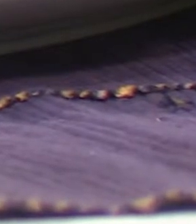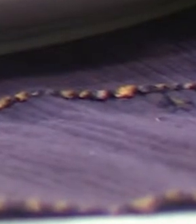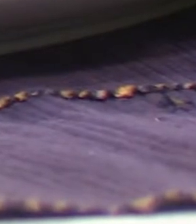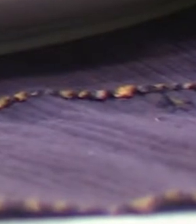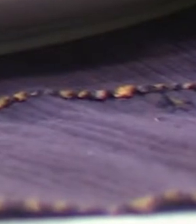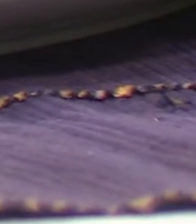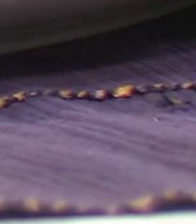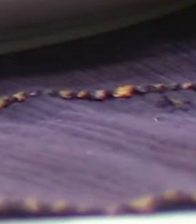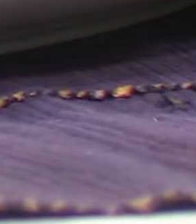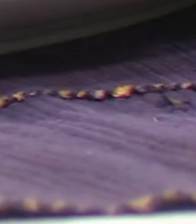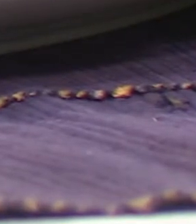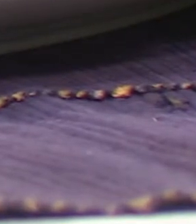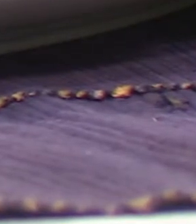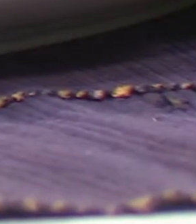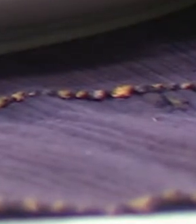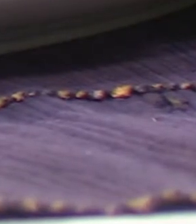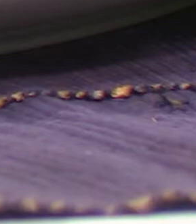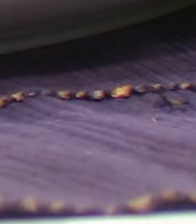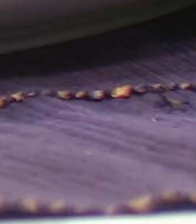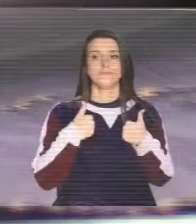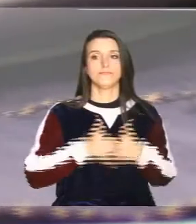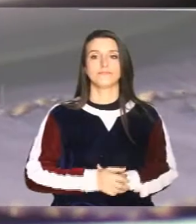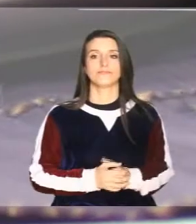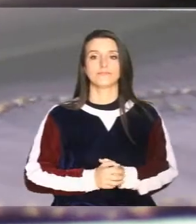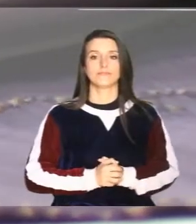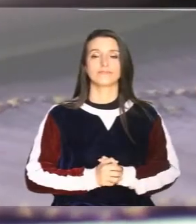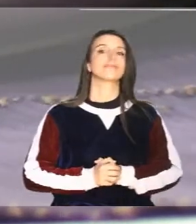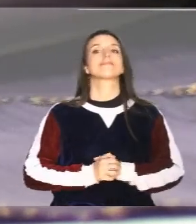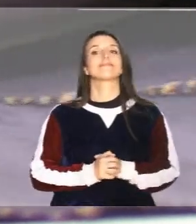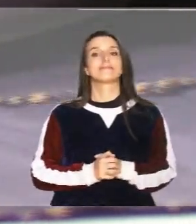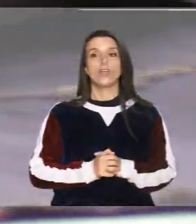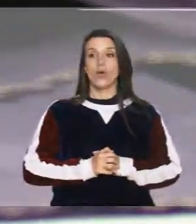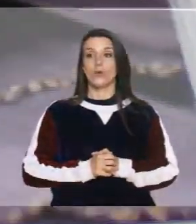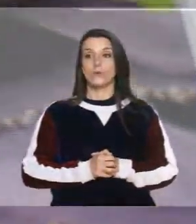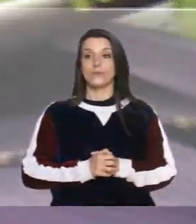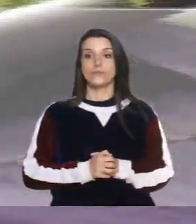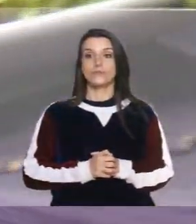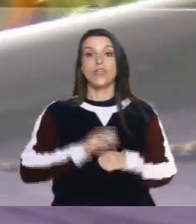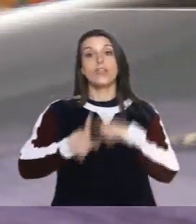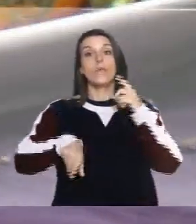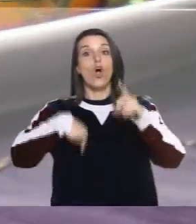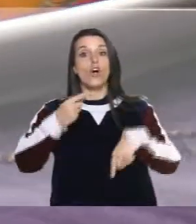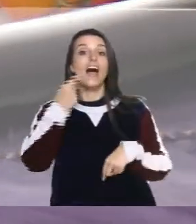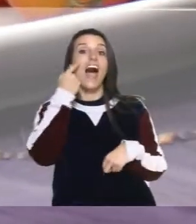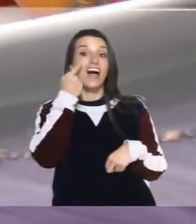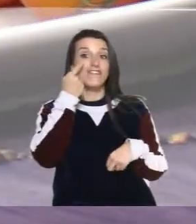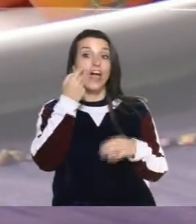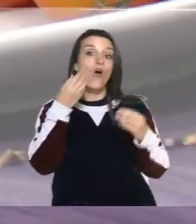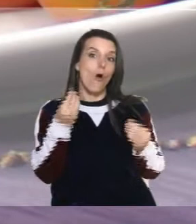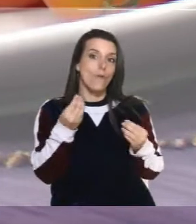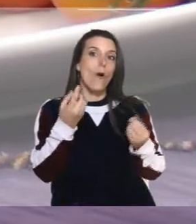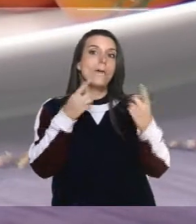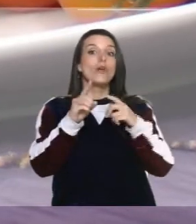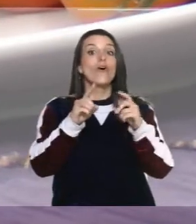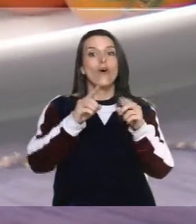versión. Acá tenemos una que la voy a cortar. ¿La puedo cortar? Cortala, a ver cómo se ve. Mira, cara, voy para ahí. Y después tenemos otra clásica en el molde, pero esa para que se viera un poco